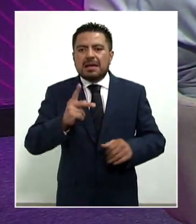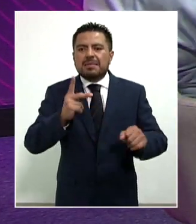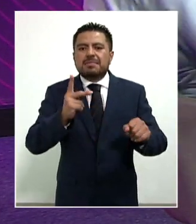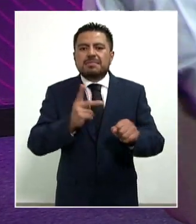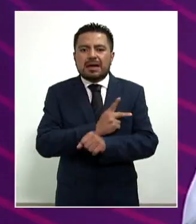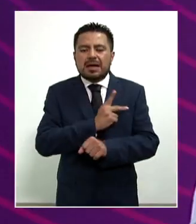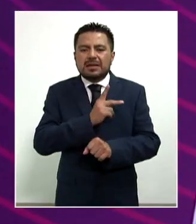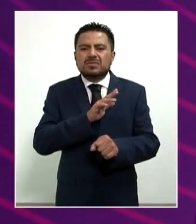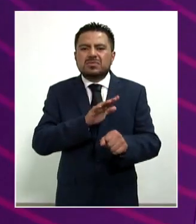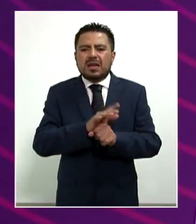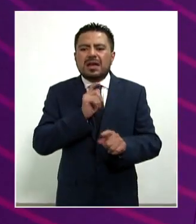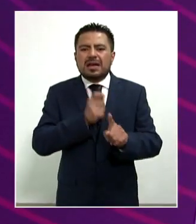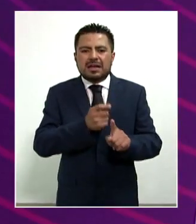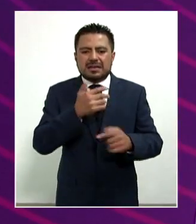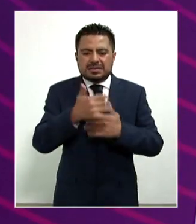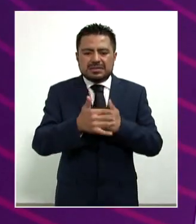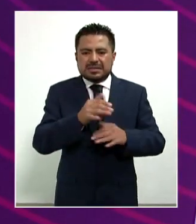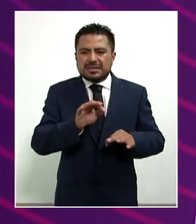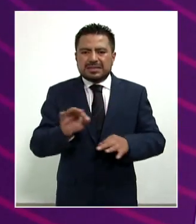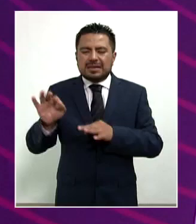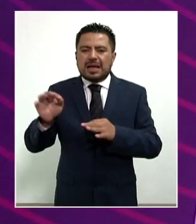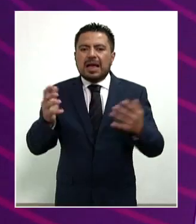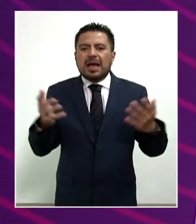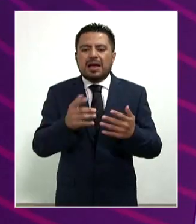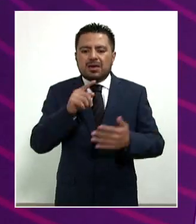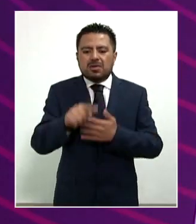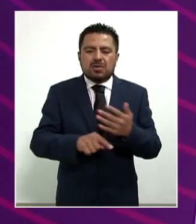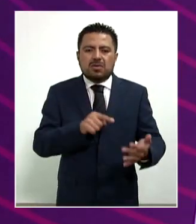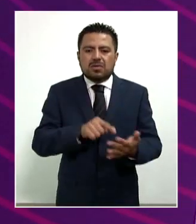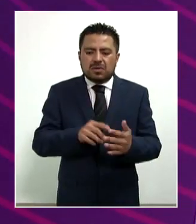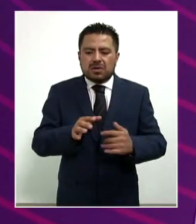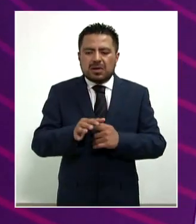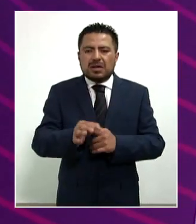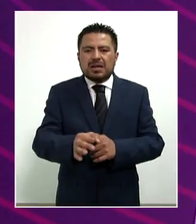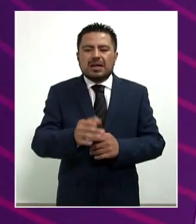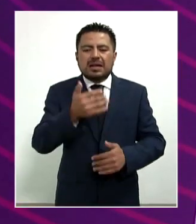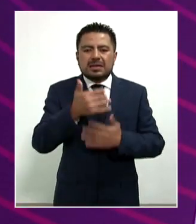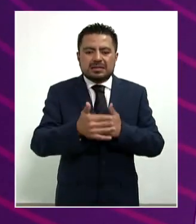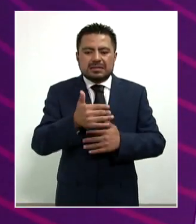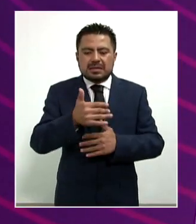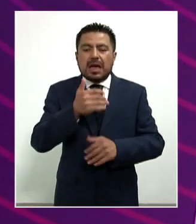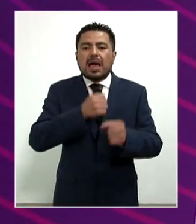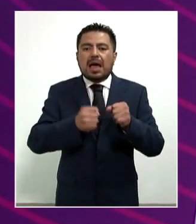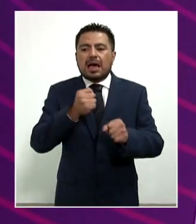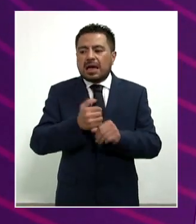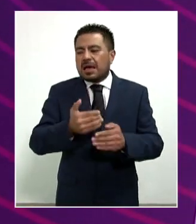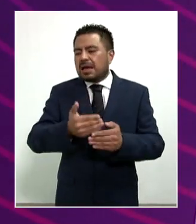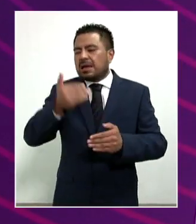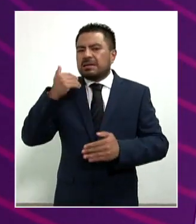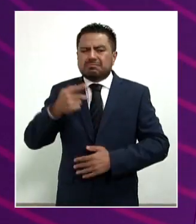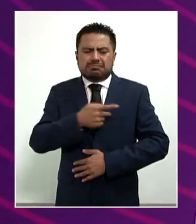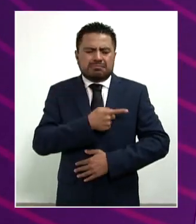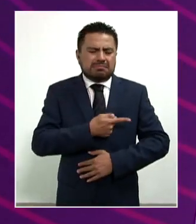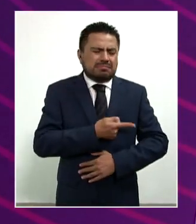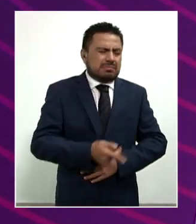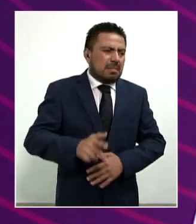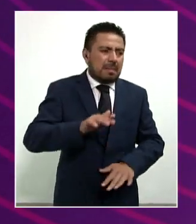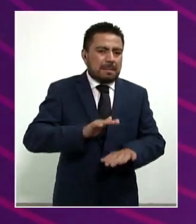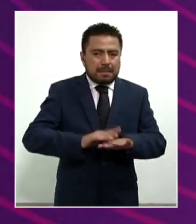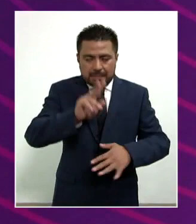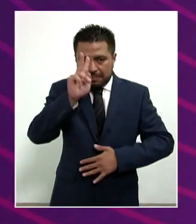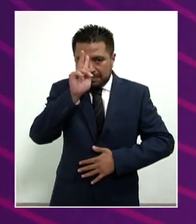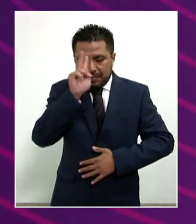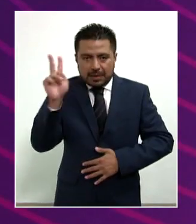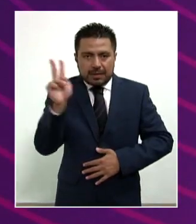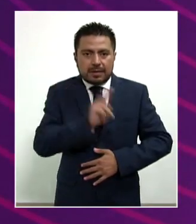pasó es que esos 15 años se realizaban en una localidad que 15 años antes tenía niveles de marginación muy altos,